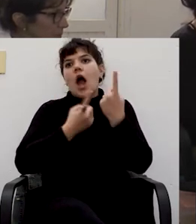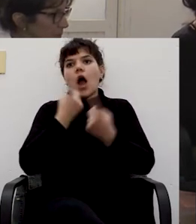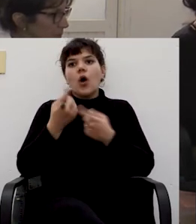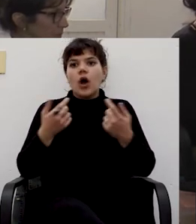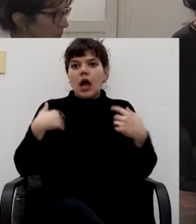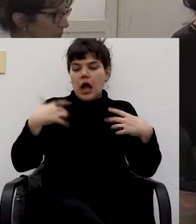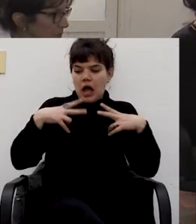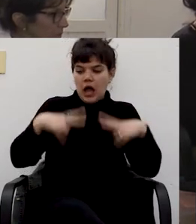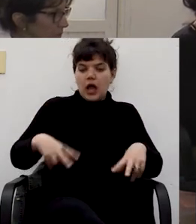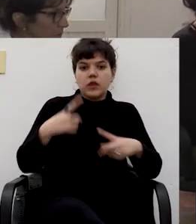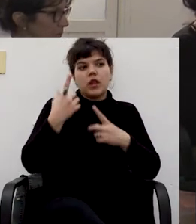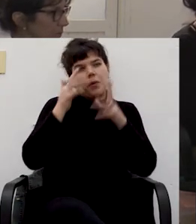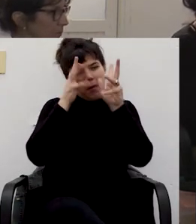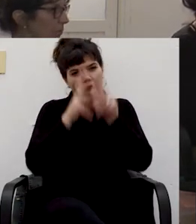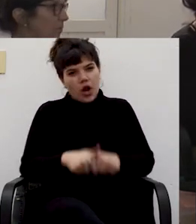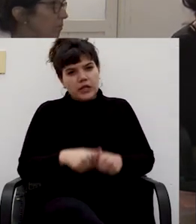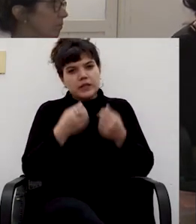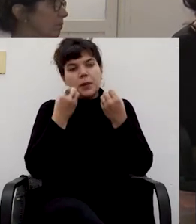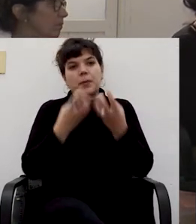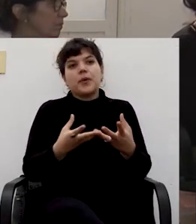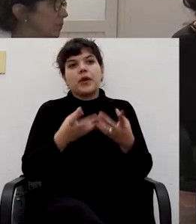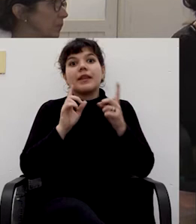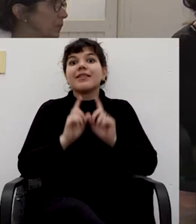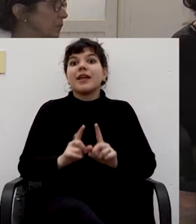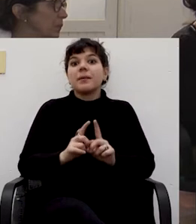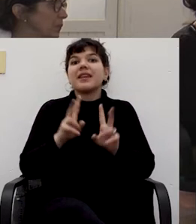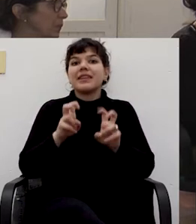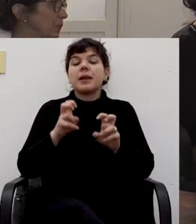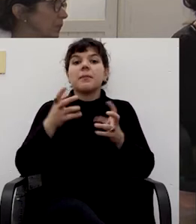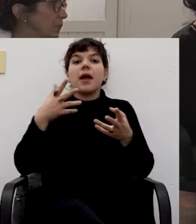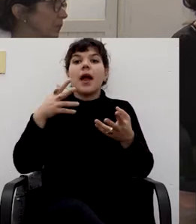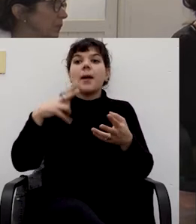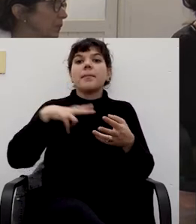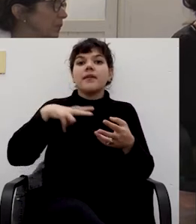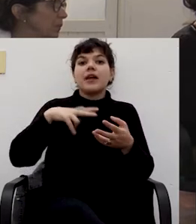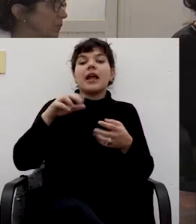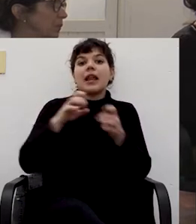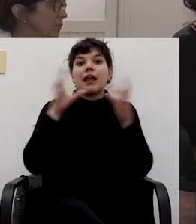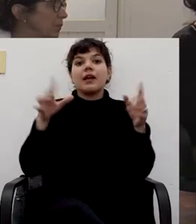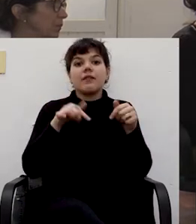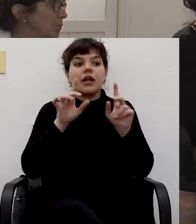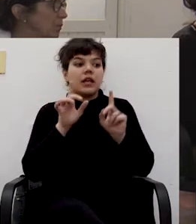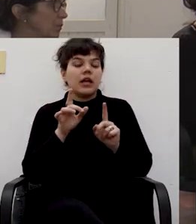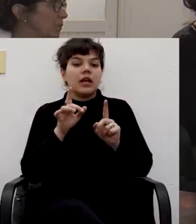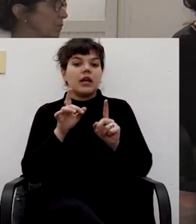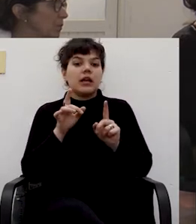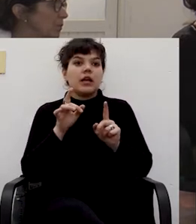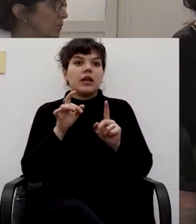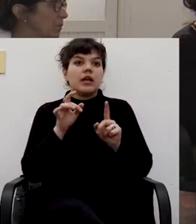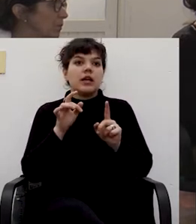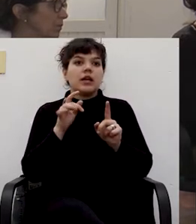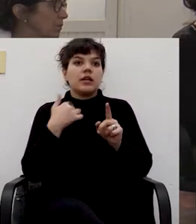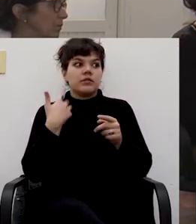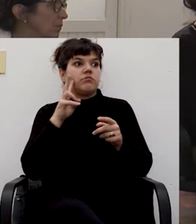más ordenadas, porque también la situación de privación de libertad en sí es una situación que